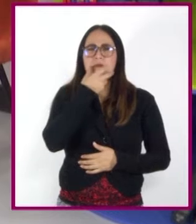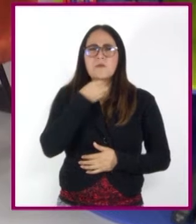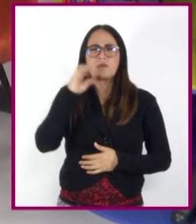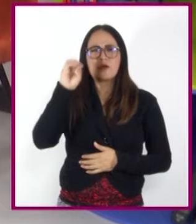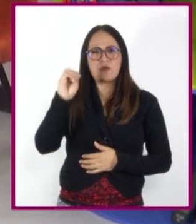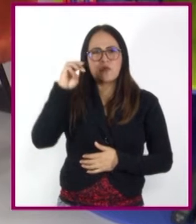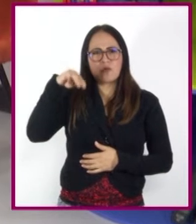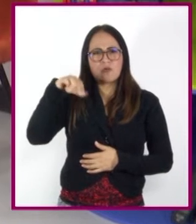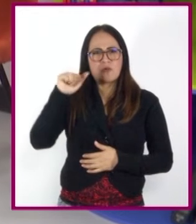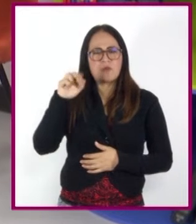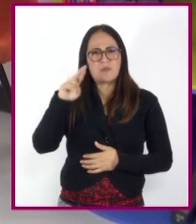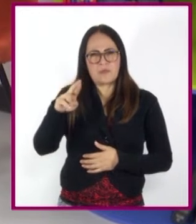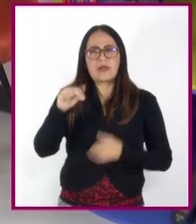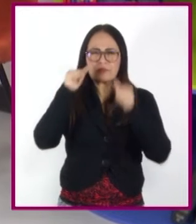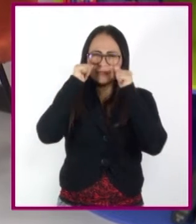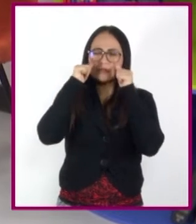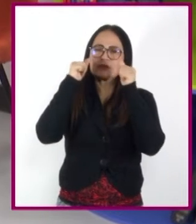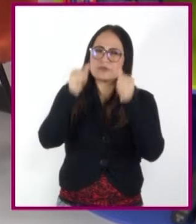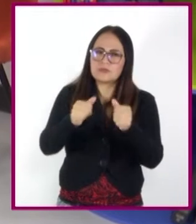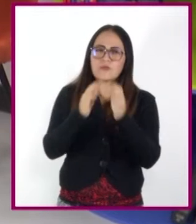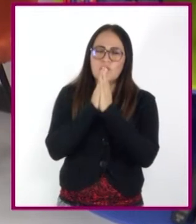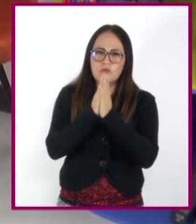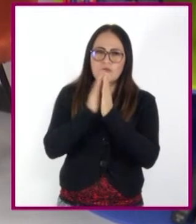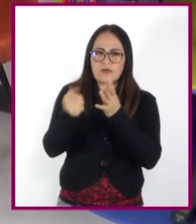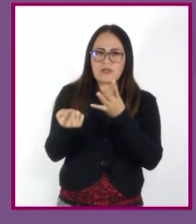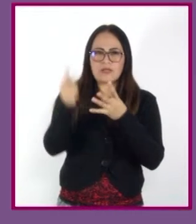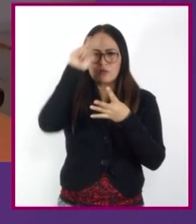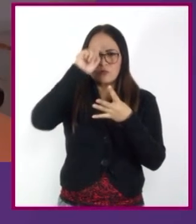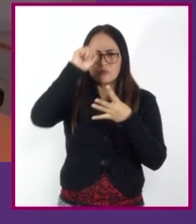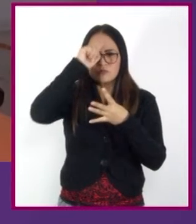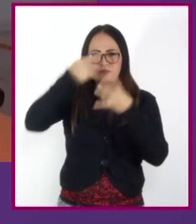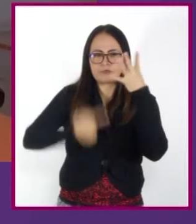Hernández Luna. Pongamos atención a lo que nos sugiere.